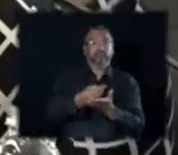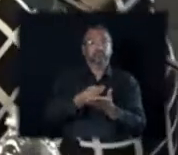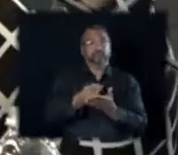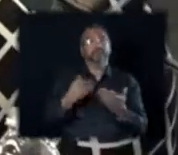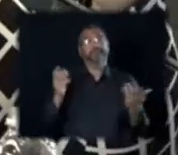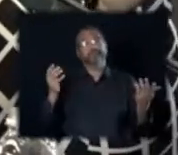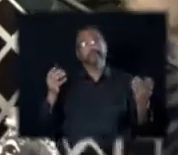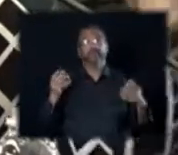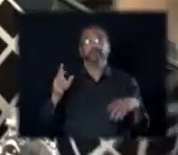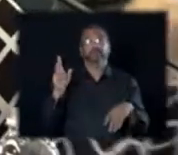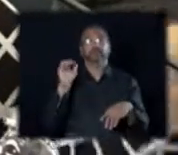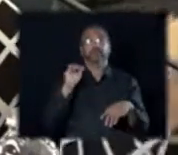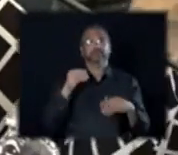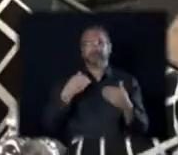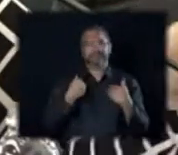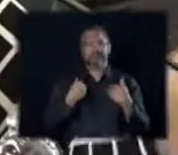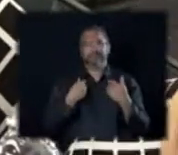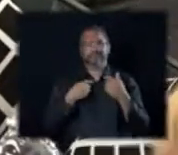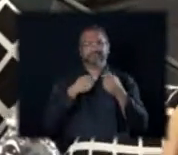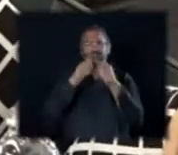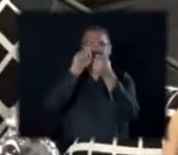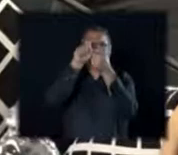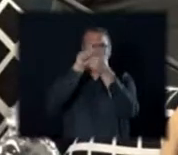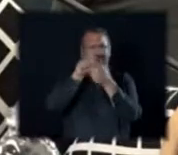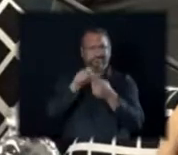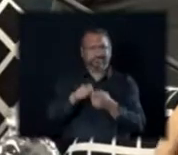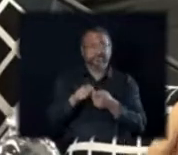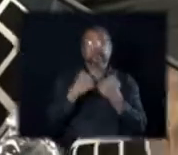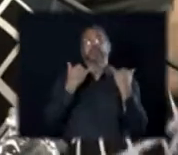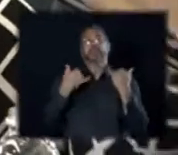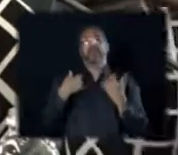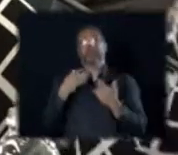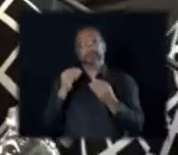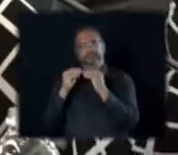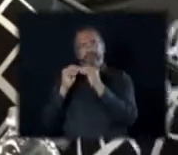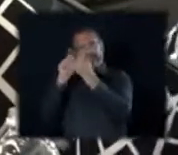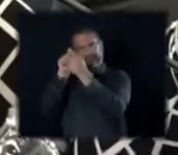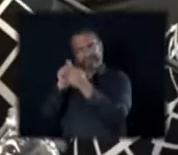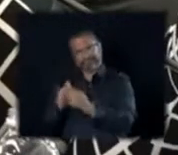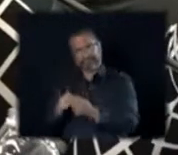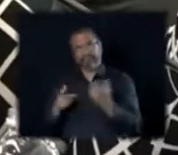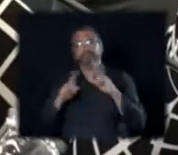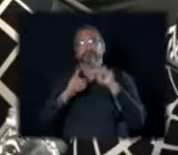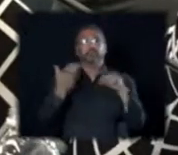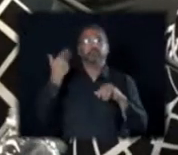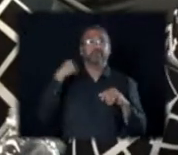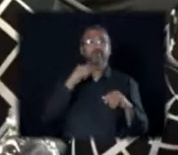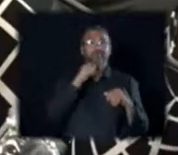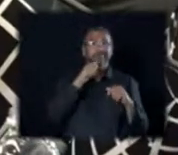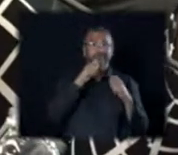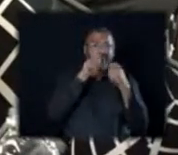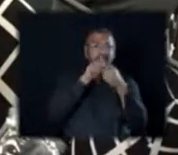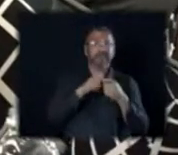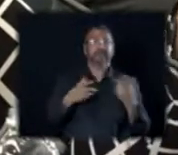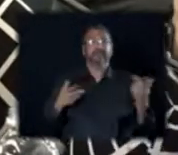era secretaria de Hacienda, que no tenía el nivel de desglose que tiene ahora. Básicamente,